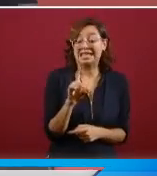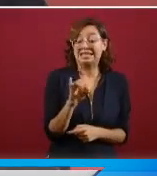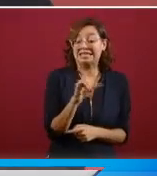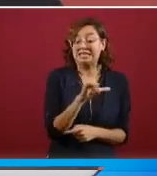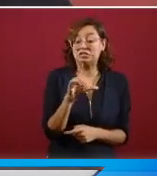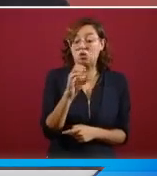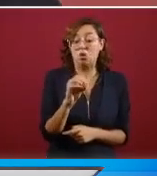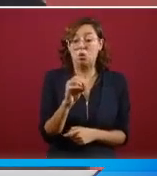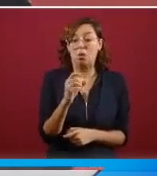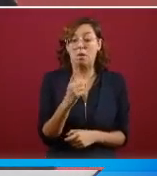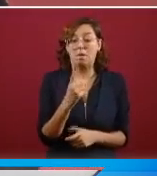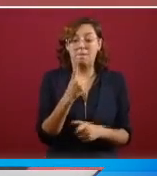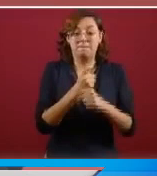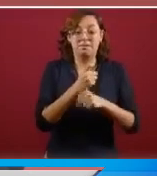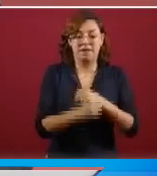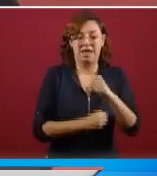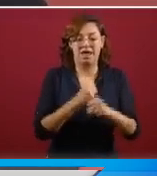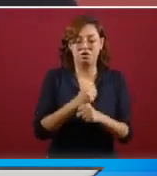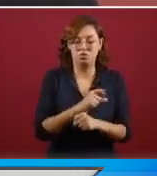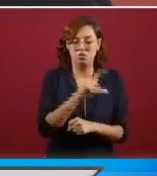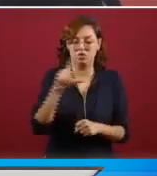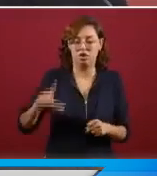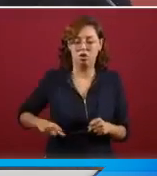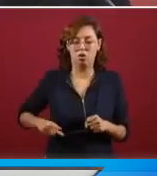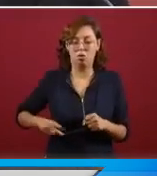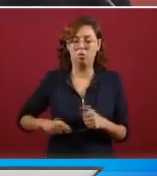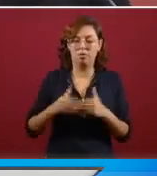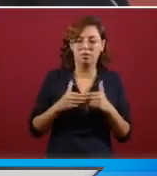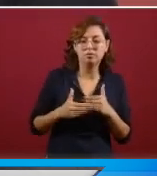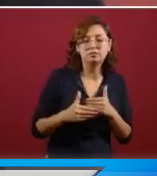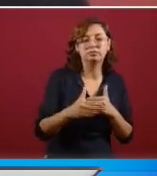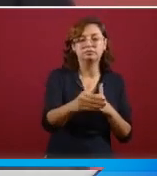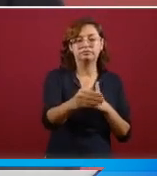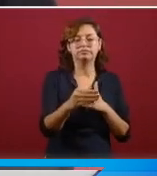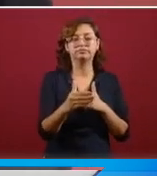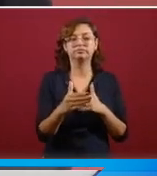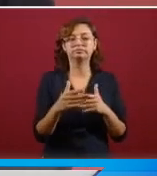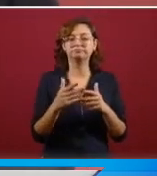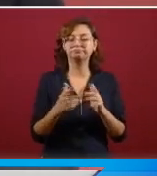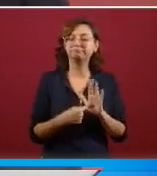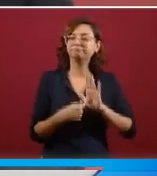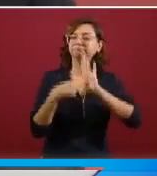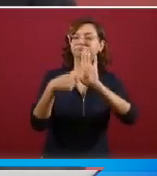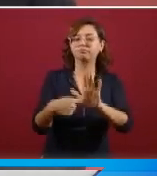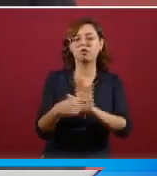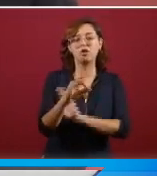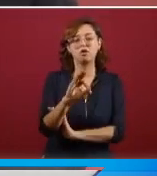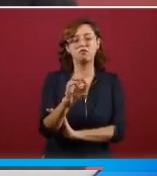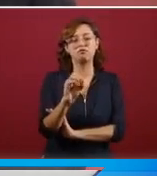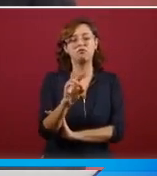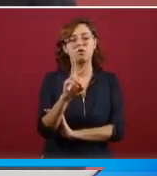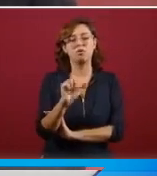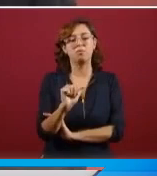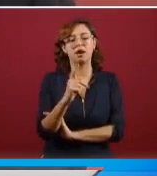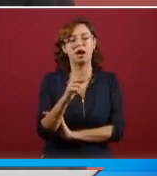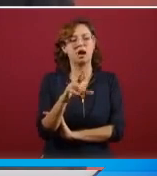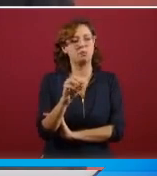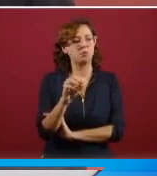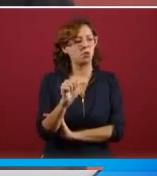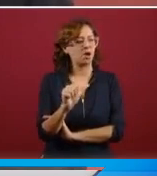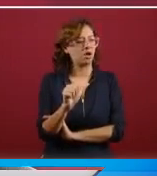con este cálculo fallido, que es un abuso en contra del pueblo de México. El PRI y el PAN aprobaron el Fobaproa el 12 de diciembre